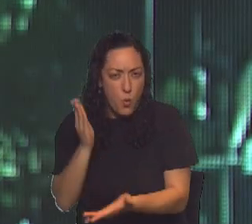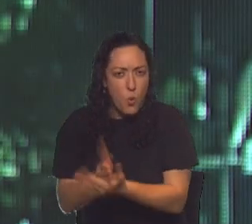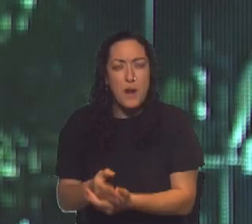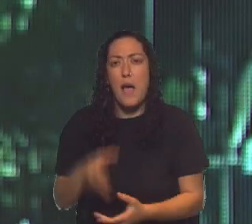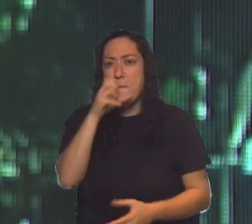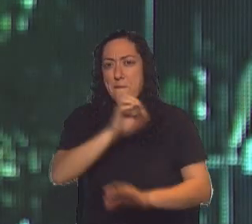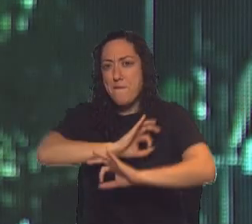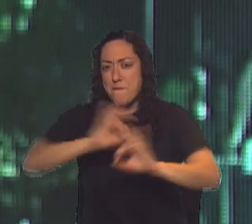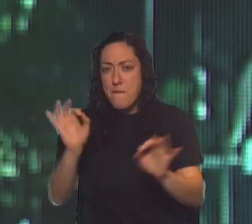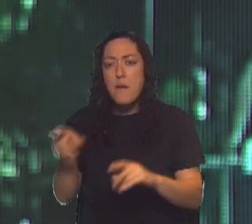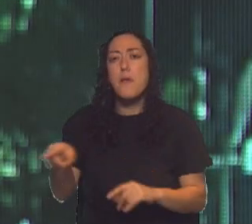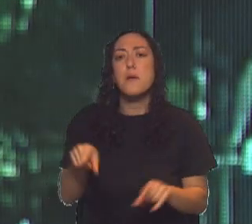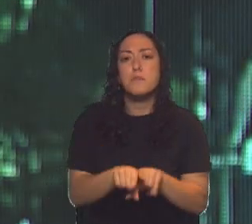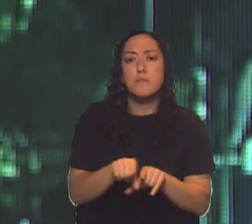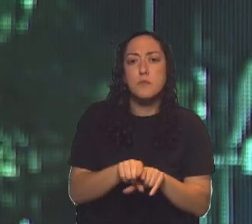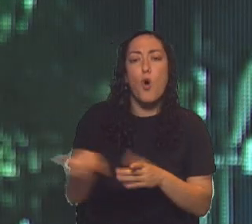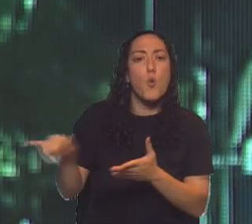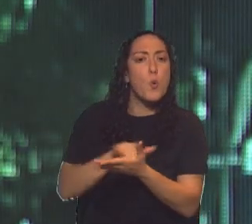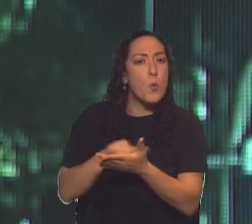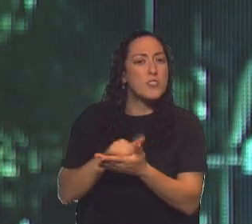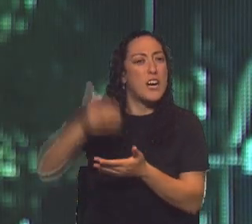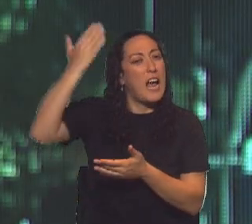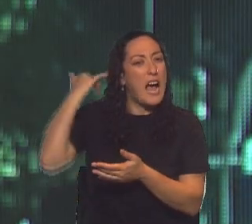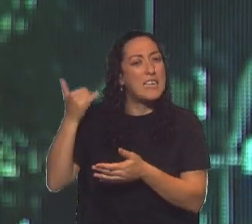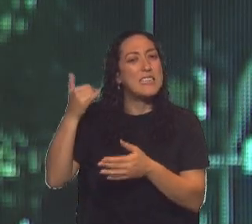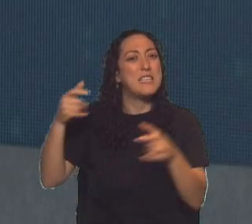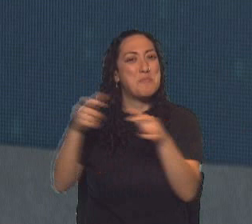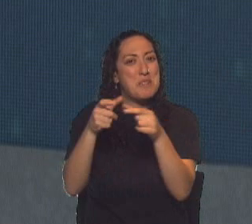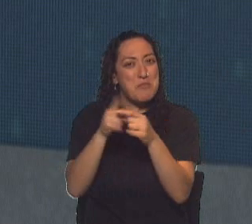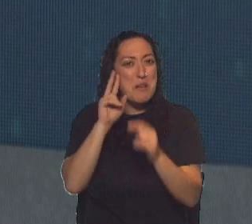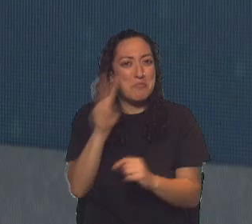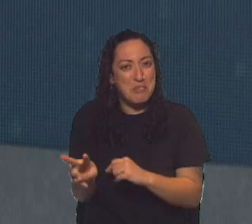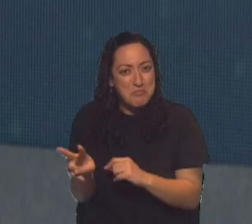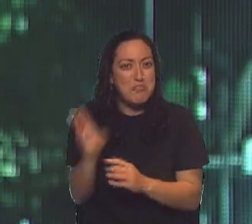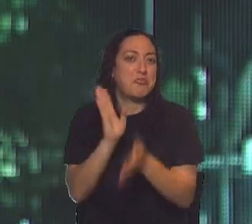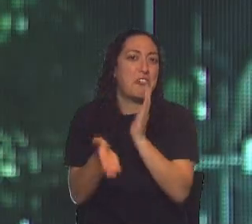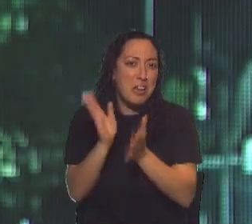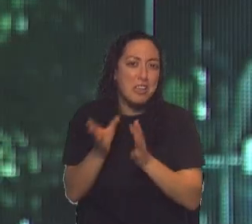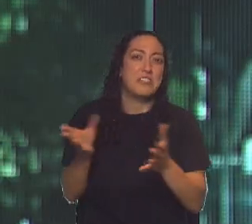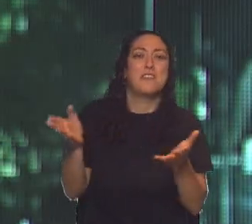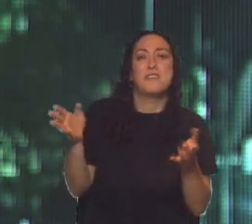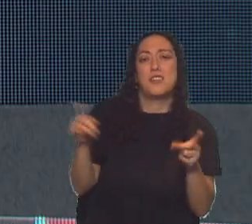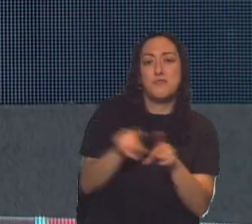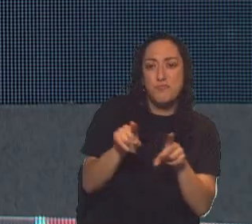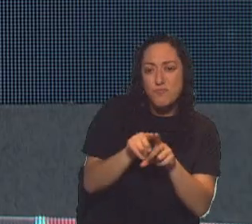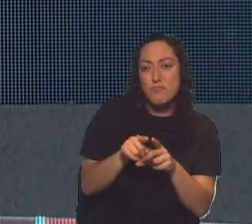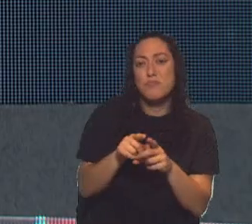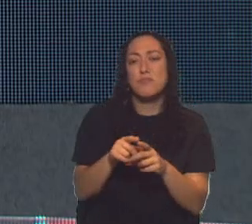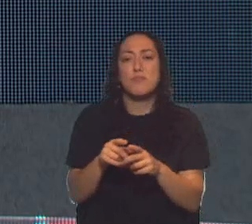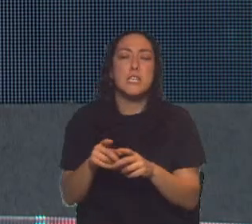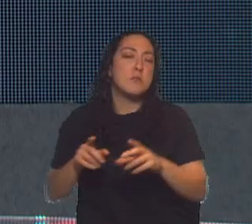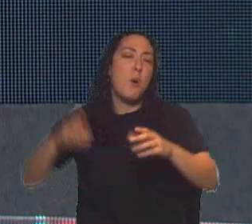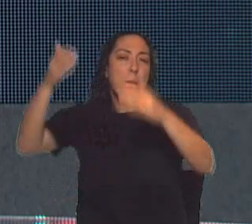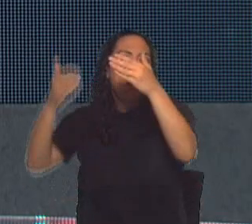porque terminó con el famoso Nueva York que lo hemos visto en la películ el oscuro que paredes